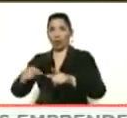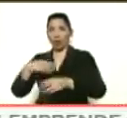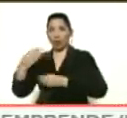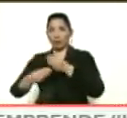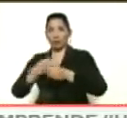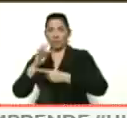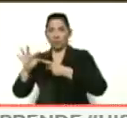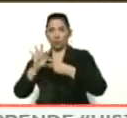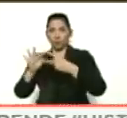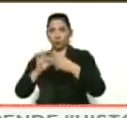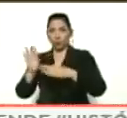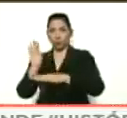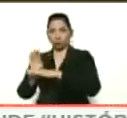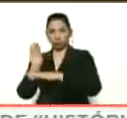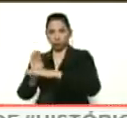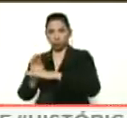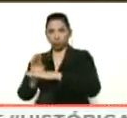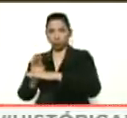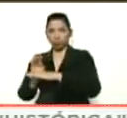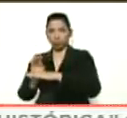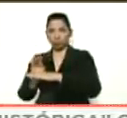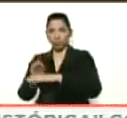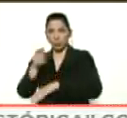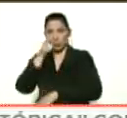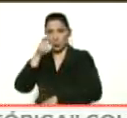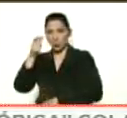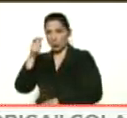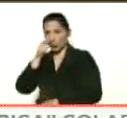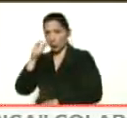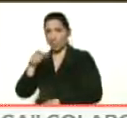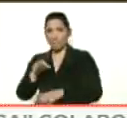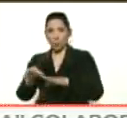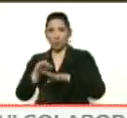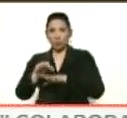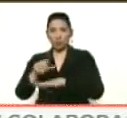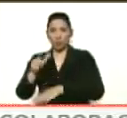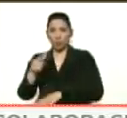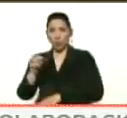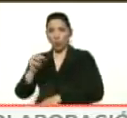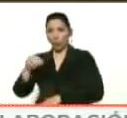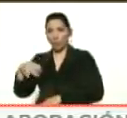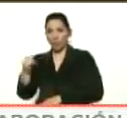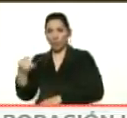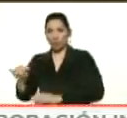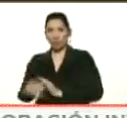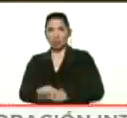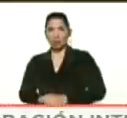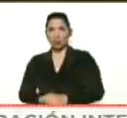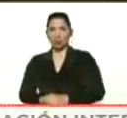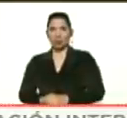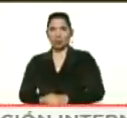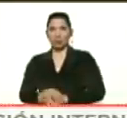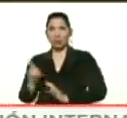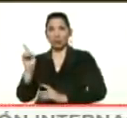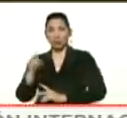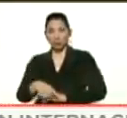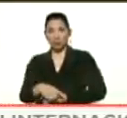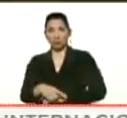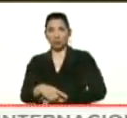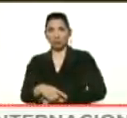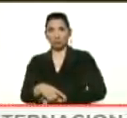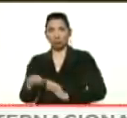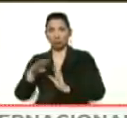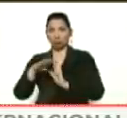funciones de resguardo de las alcabalas del municipio Gómez, del municipio Arismendi, y que también